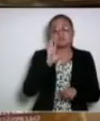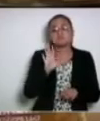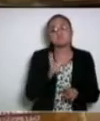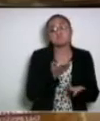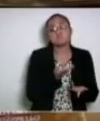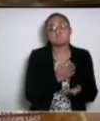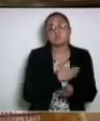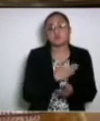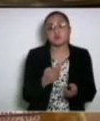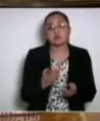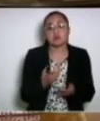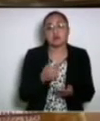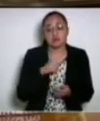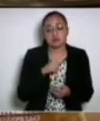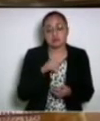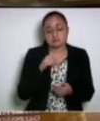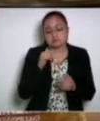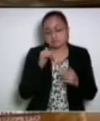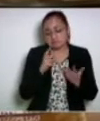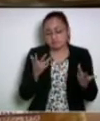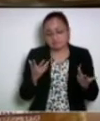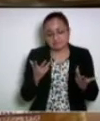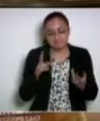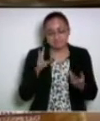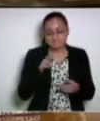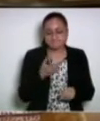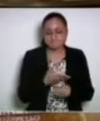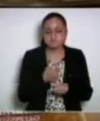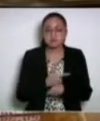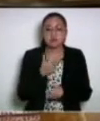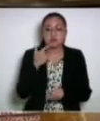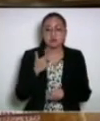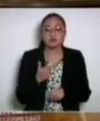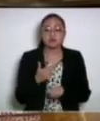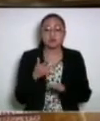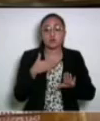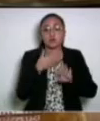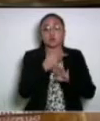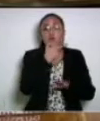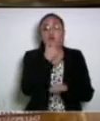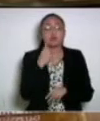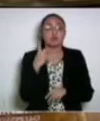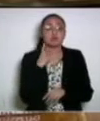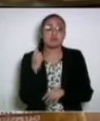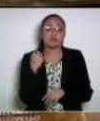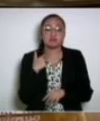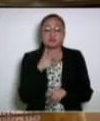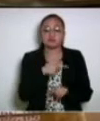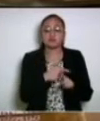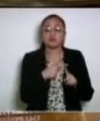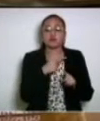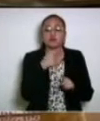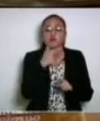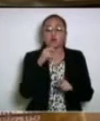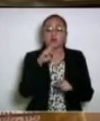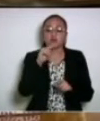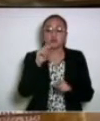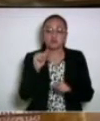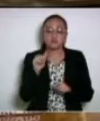Son señalamientos muy, muy graves en contra del diputado Huerta,